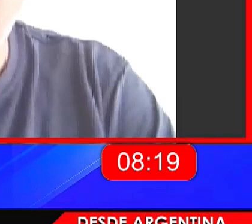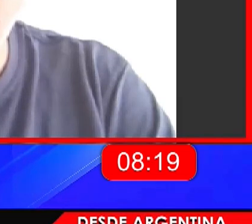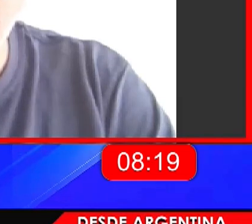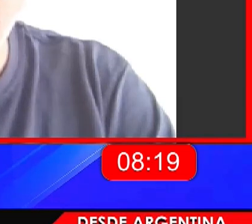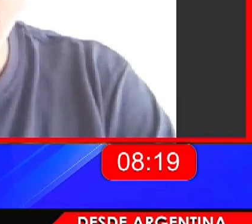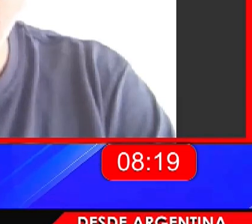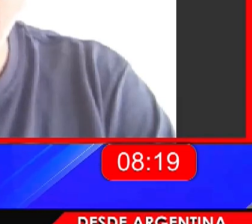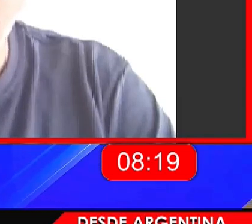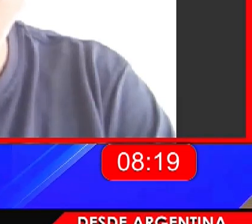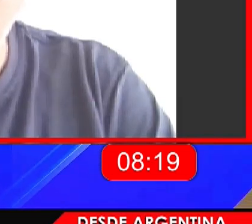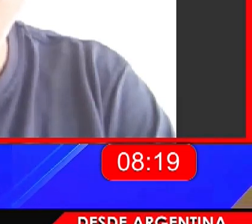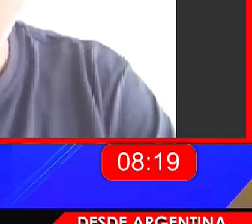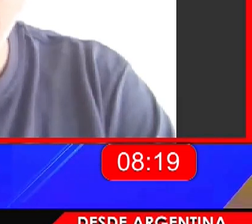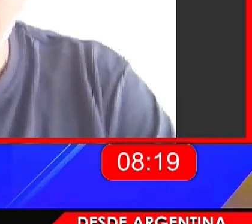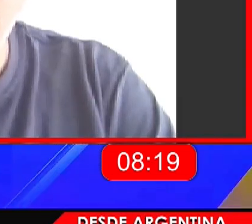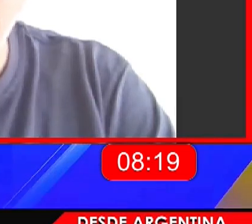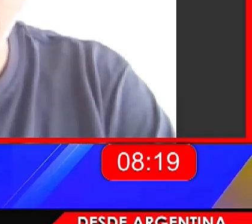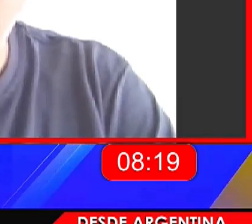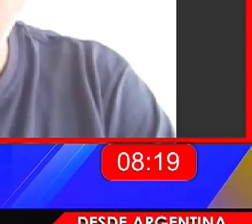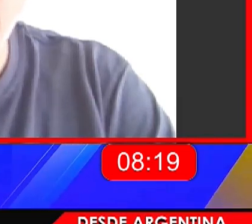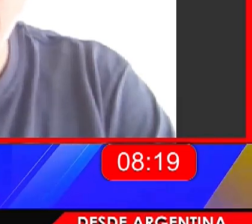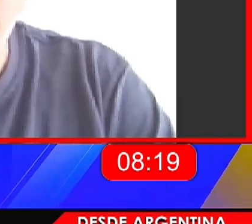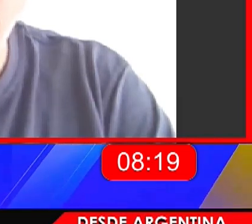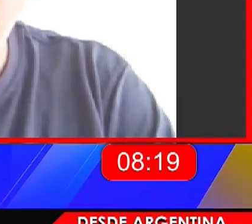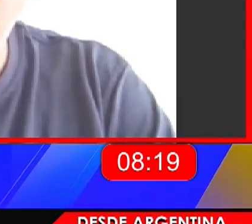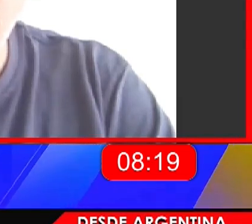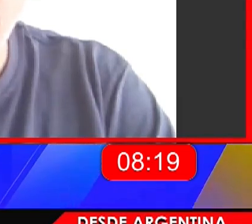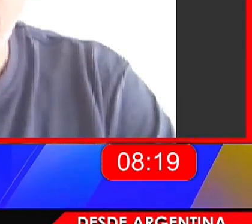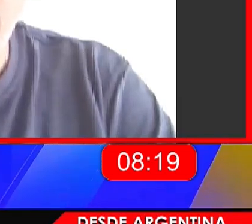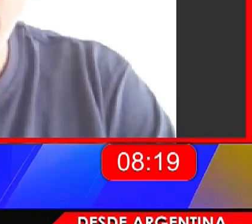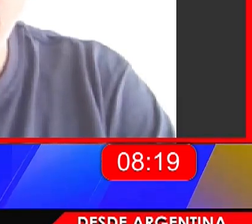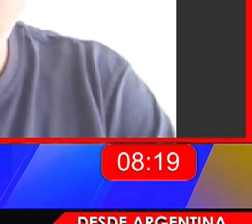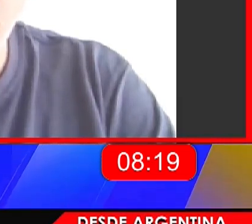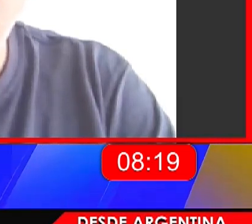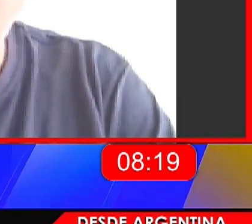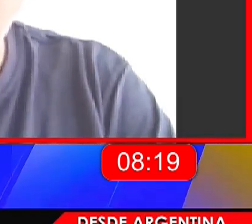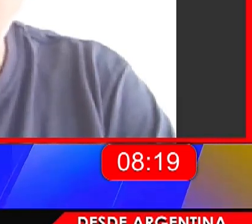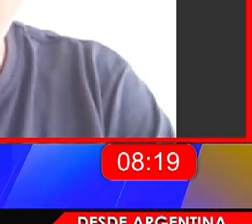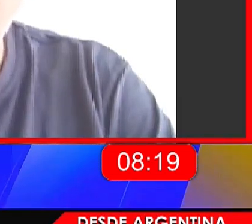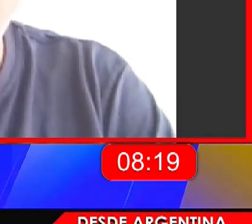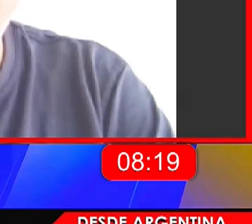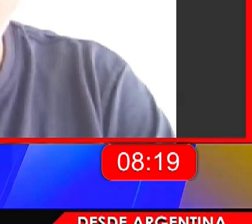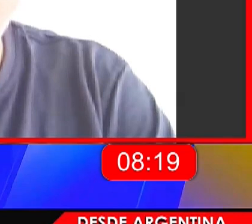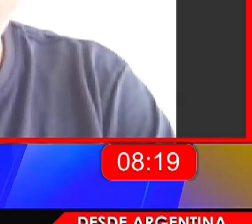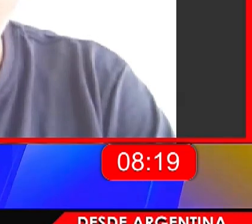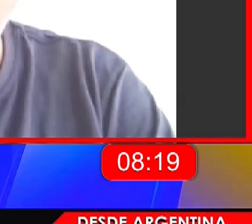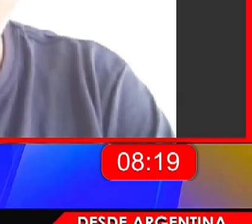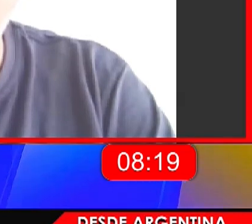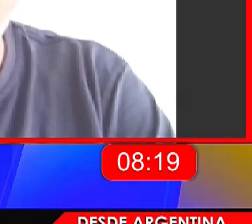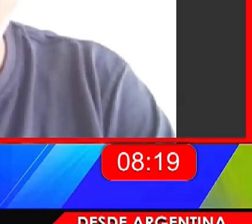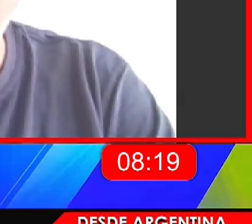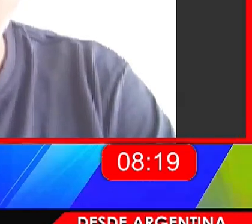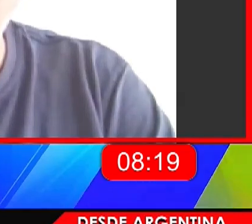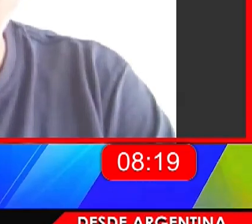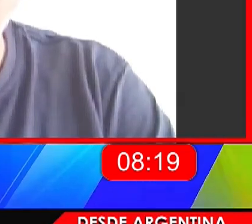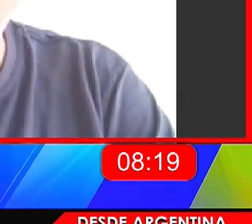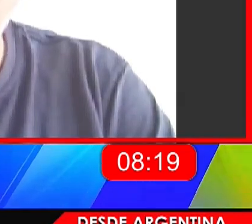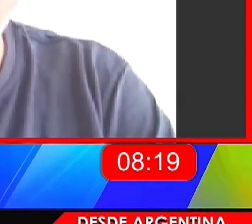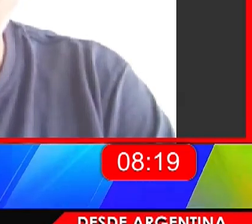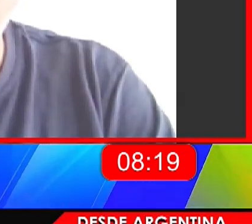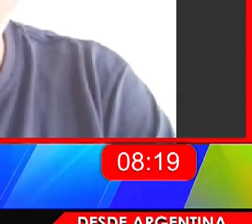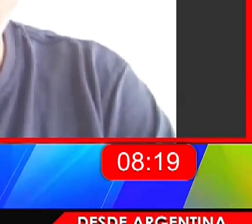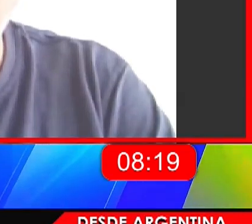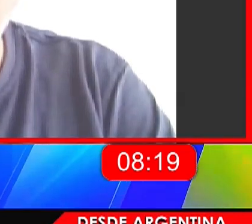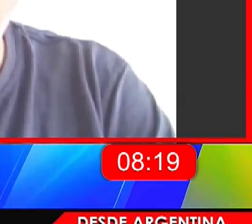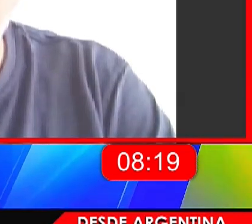impacto, particularmente al que habla, es referente a el cambio que realiza Javier Milei